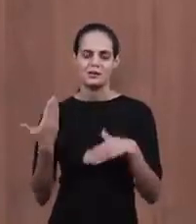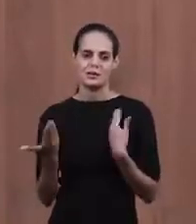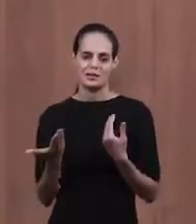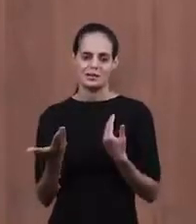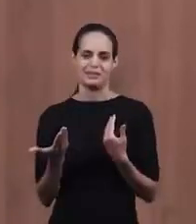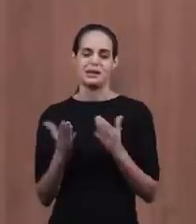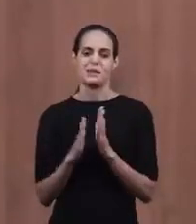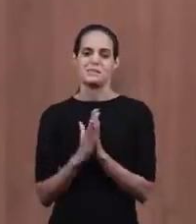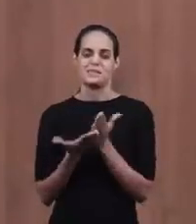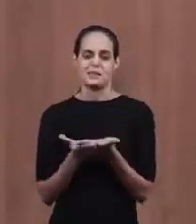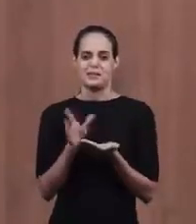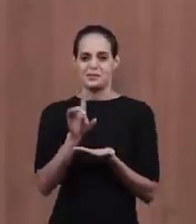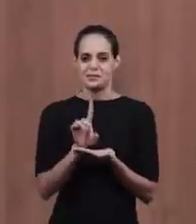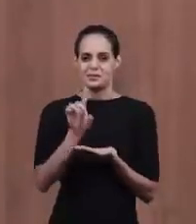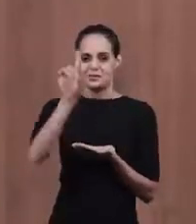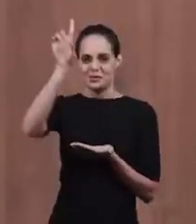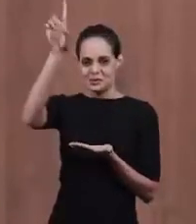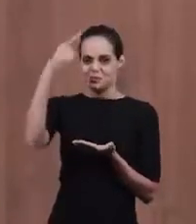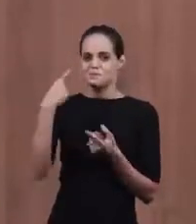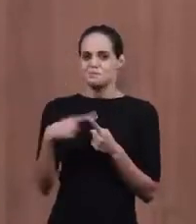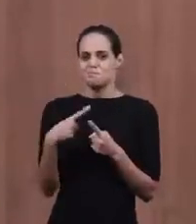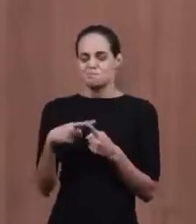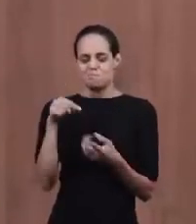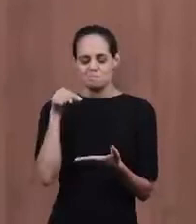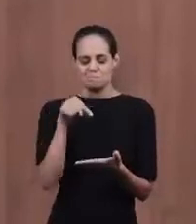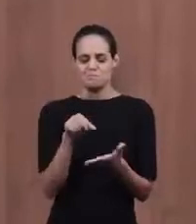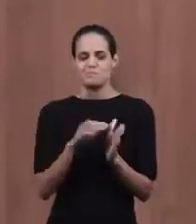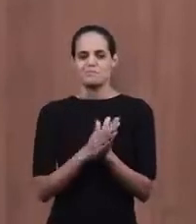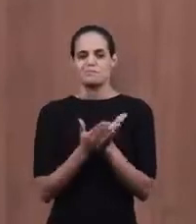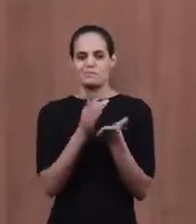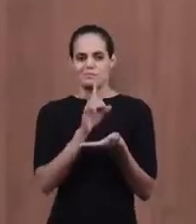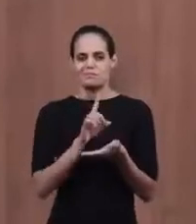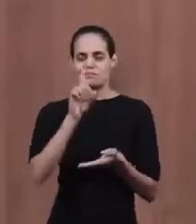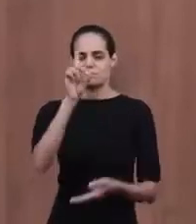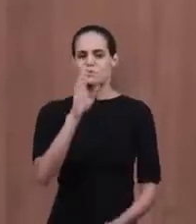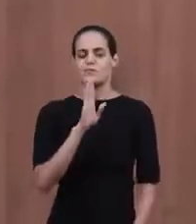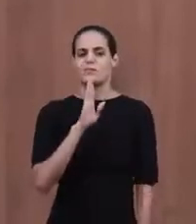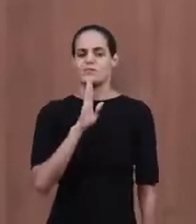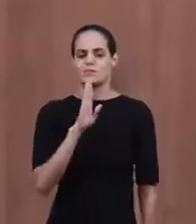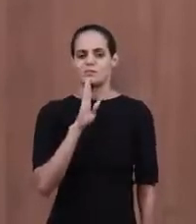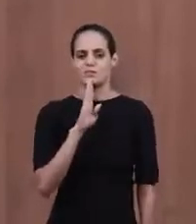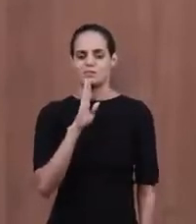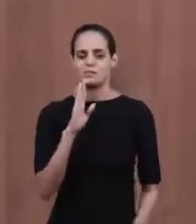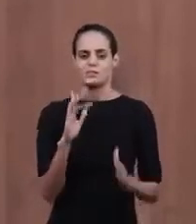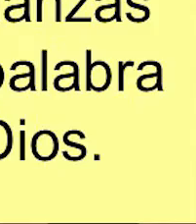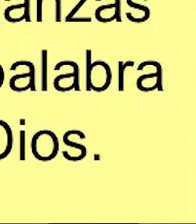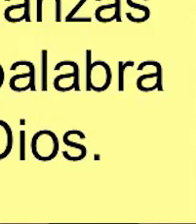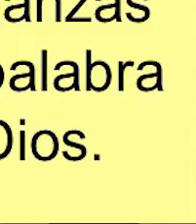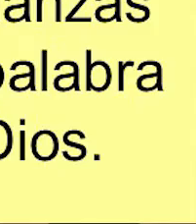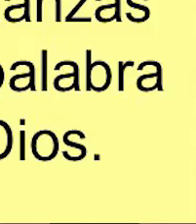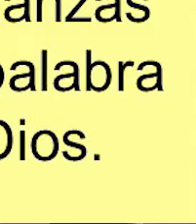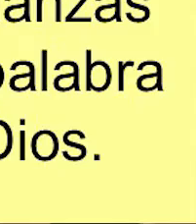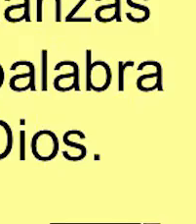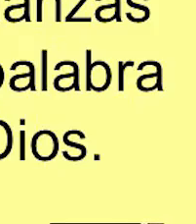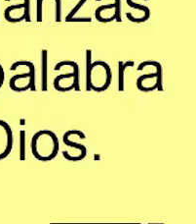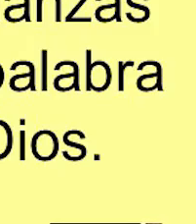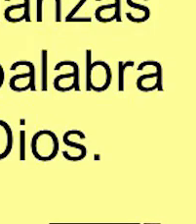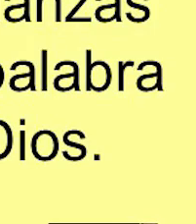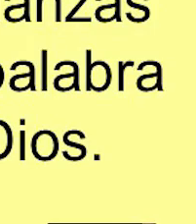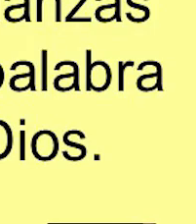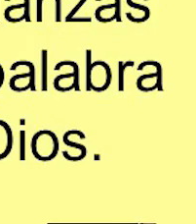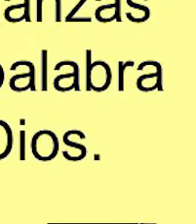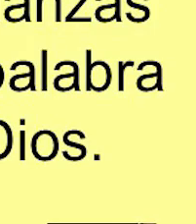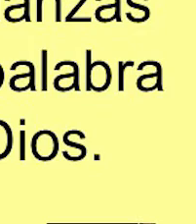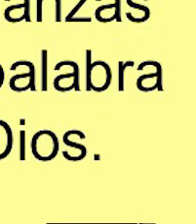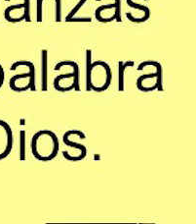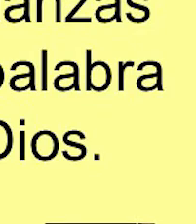palabra de Dios, pues a través de ella nosotros conocemos a Jesús, nuestro Salvador. La